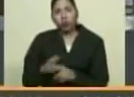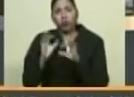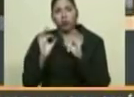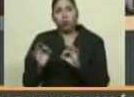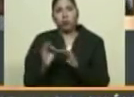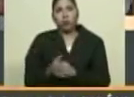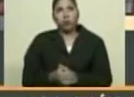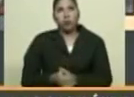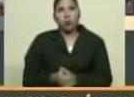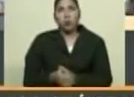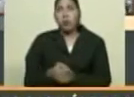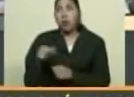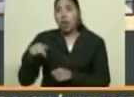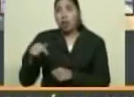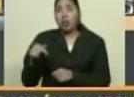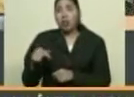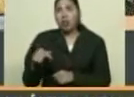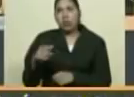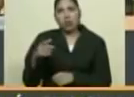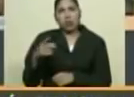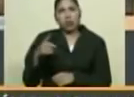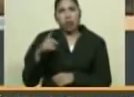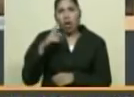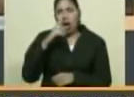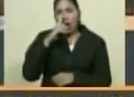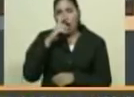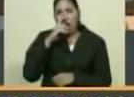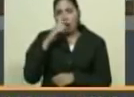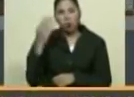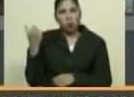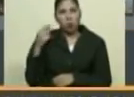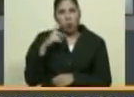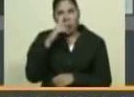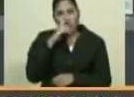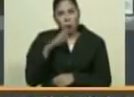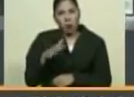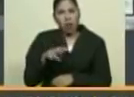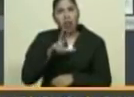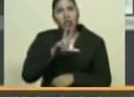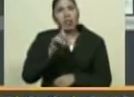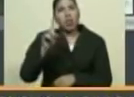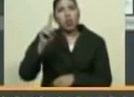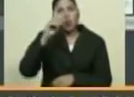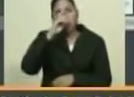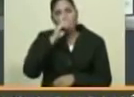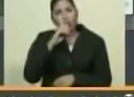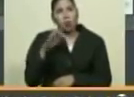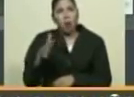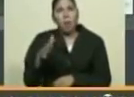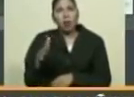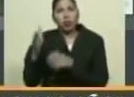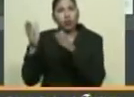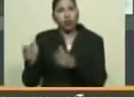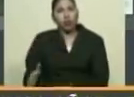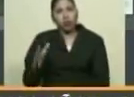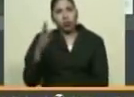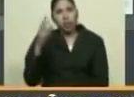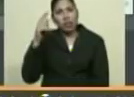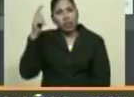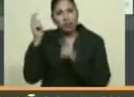Chávez, muchacho, capitán, ¿qué edad tenía un capitán en esa época? 31, 32 años. Y aquí